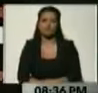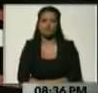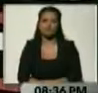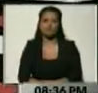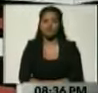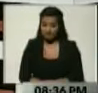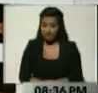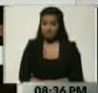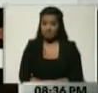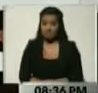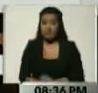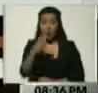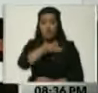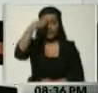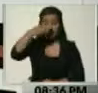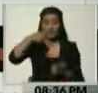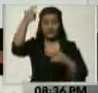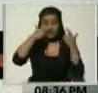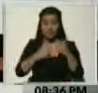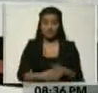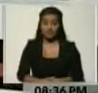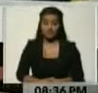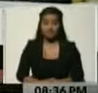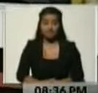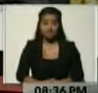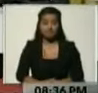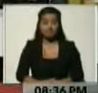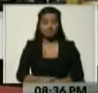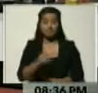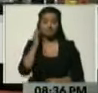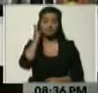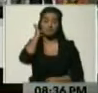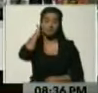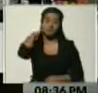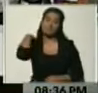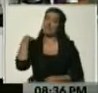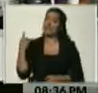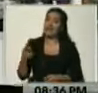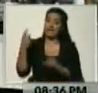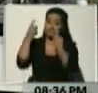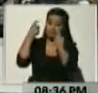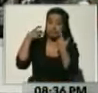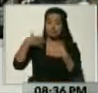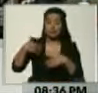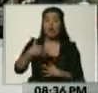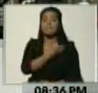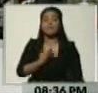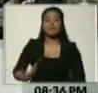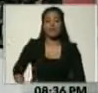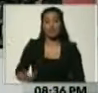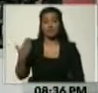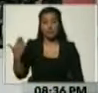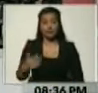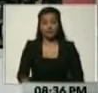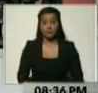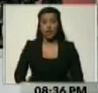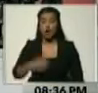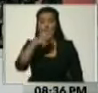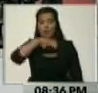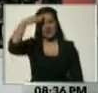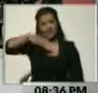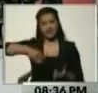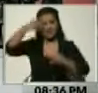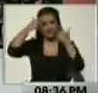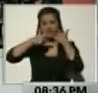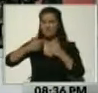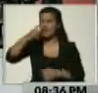Comandante Hugo Chávez, primera gran lección de un presidente. El comandante Chávez tenía, eso era